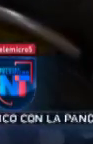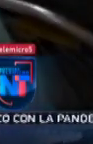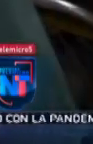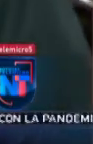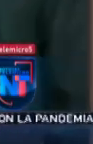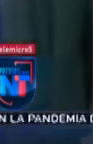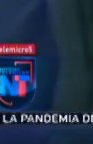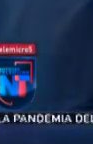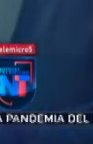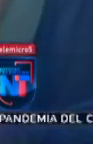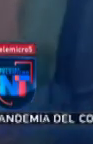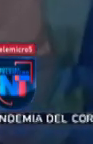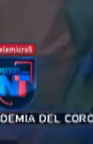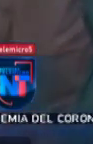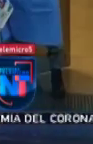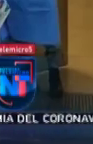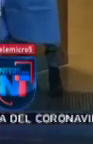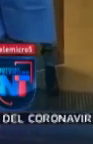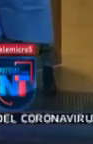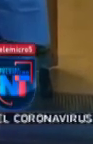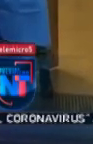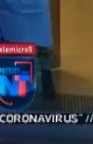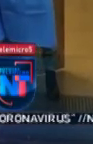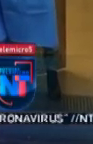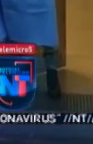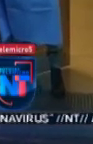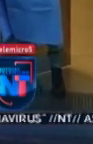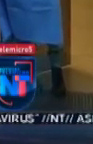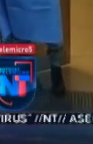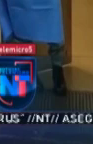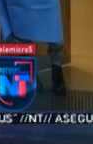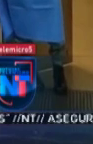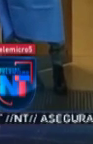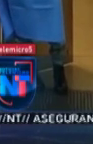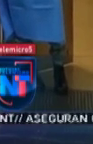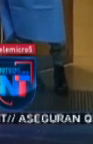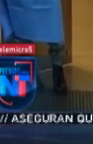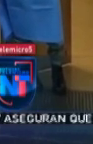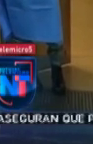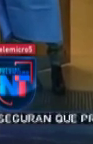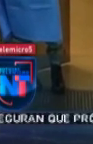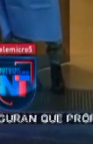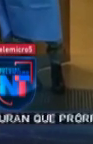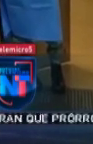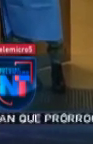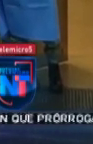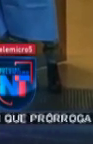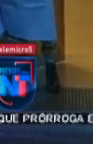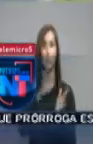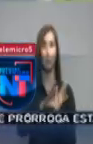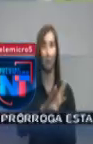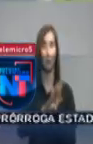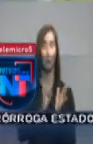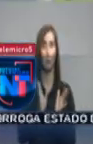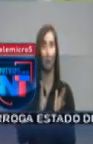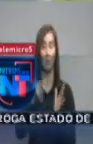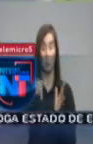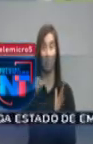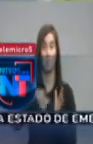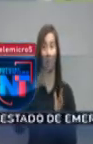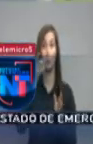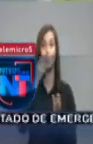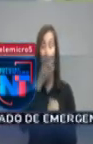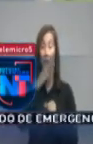las 535 hospitalizaciones están distribuidas en las siguientes demarcaciones. El Gran Santo